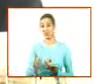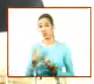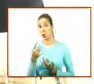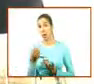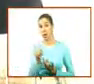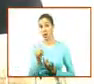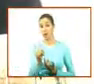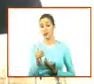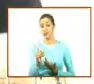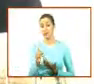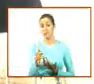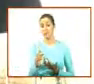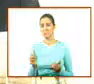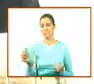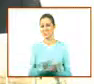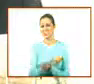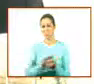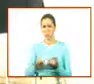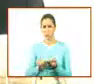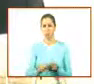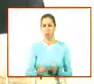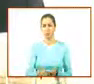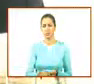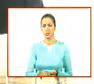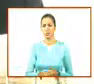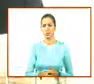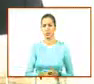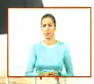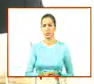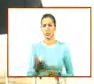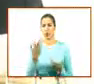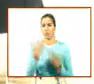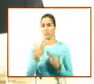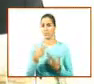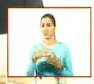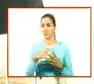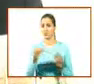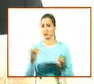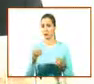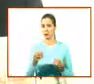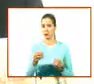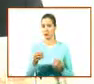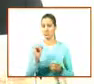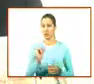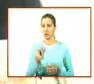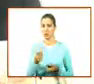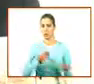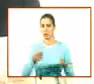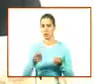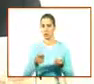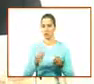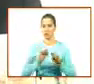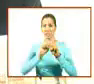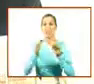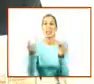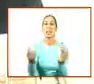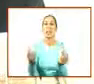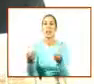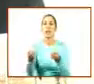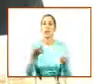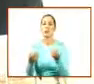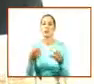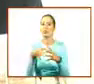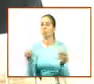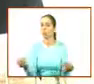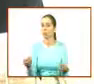una catástrofe que se lo trague todo, alcanzada bajo el dominio del capital, como